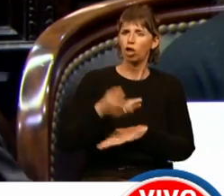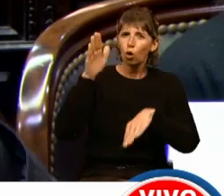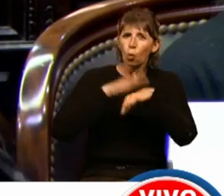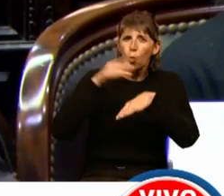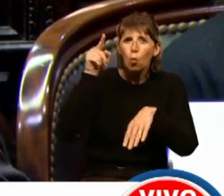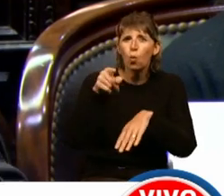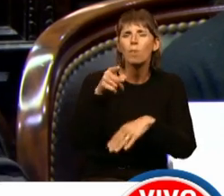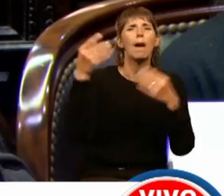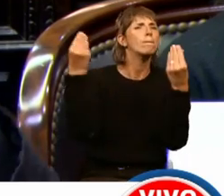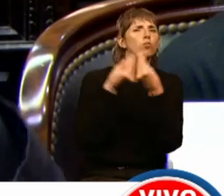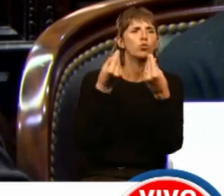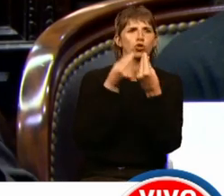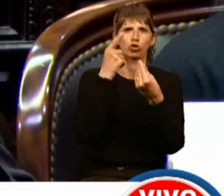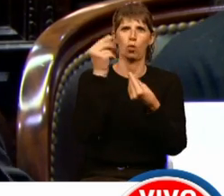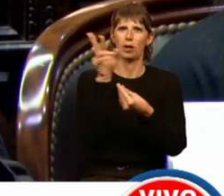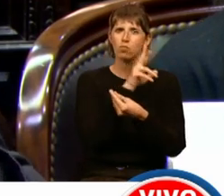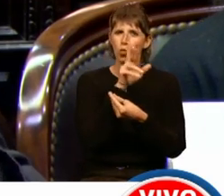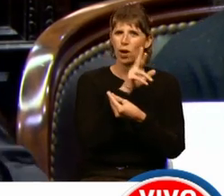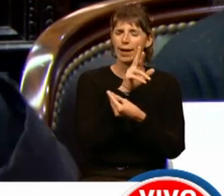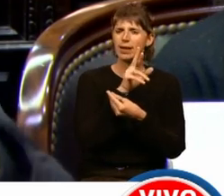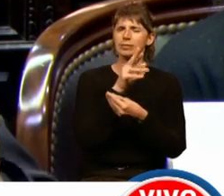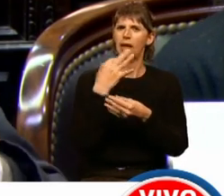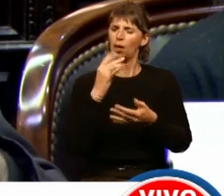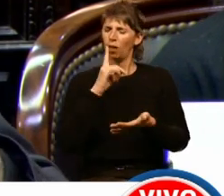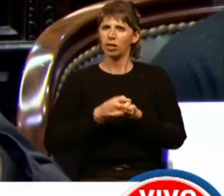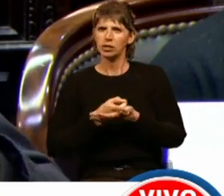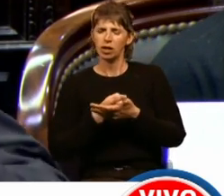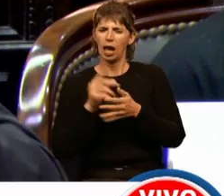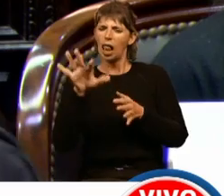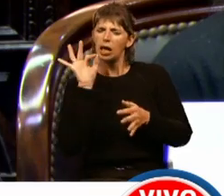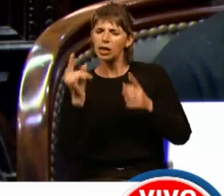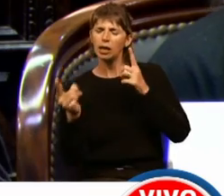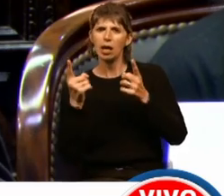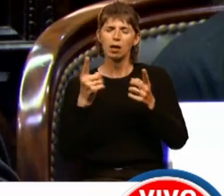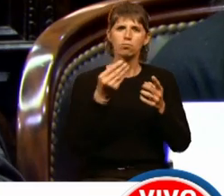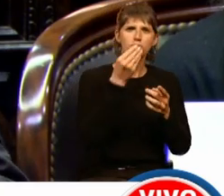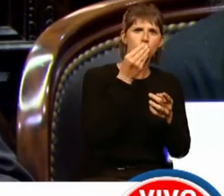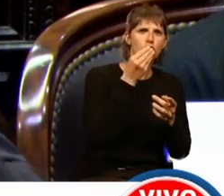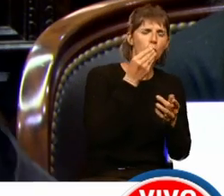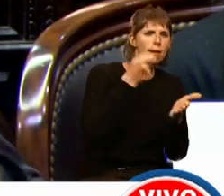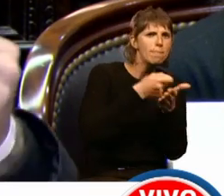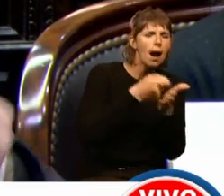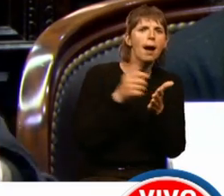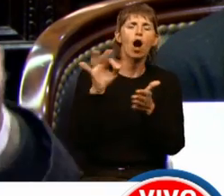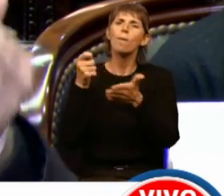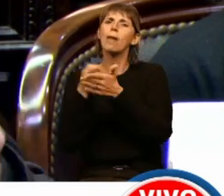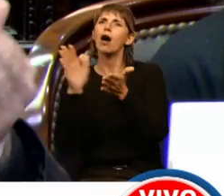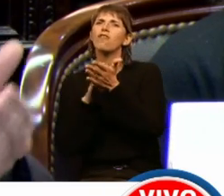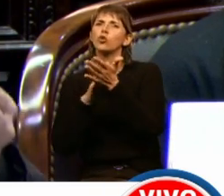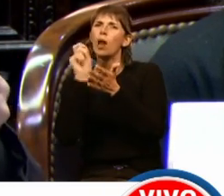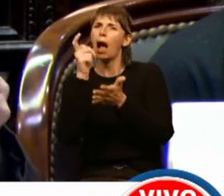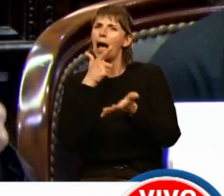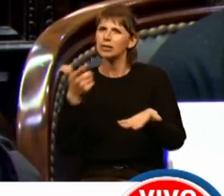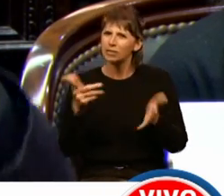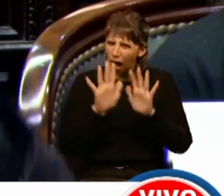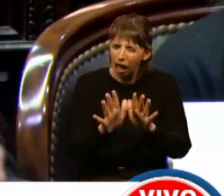y argentinas muchísimos tengan que decidir entre comer o pagar la factura del gas jubilados y jubiladas que tengan